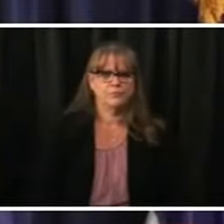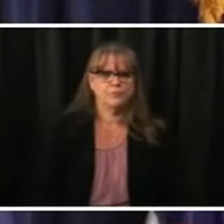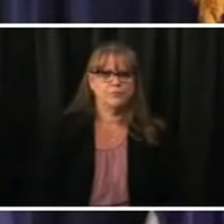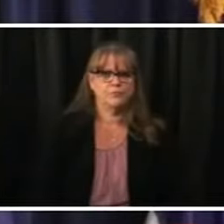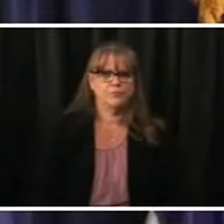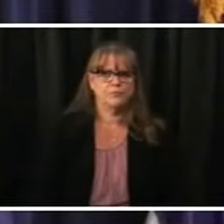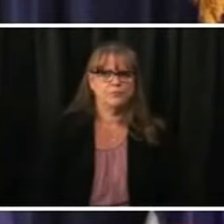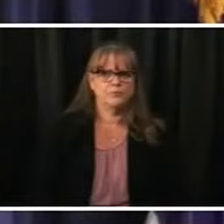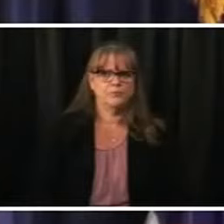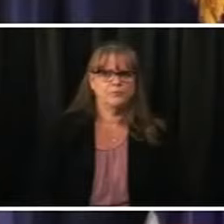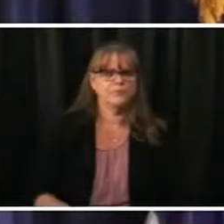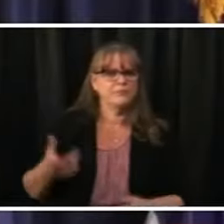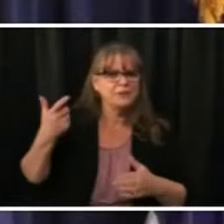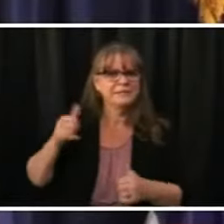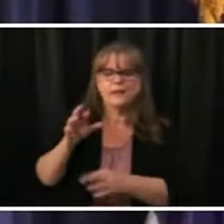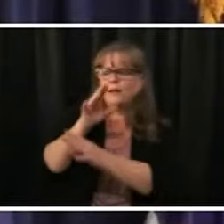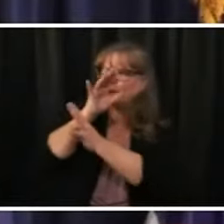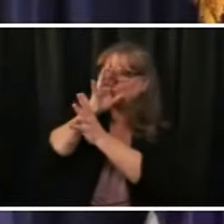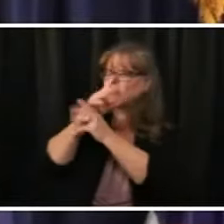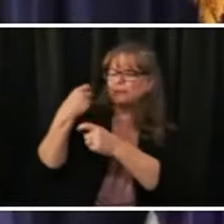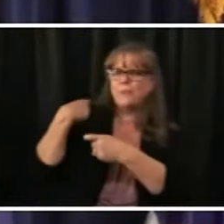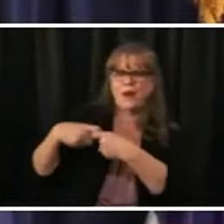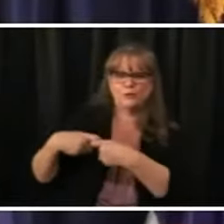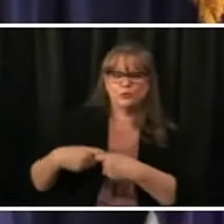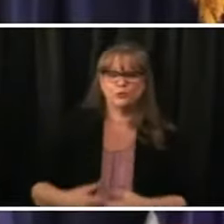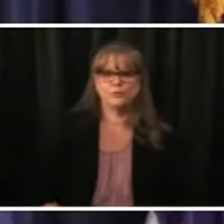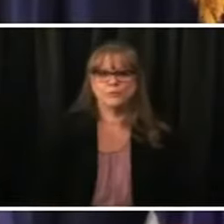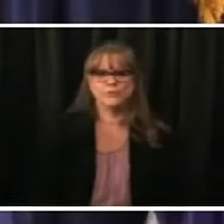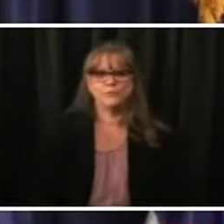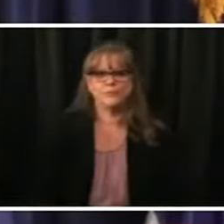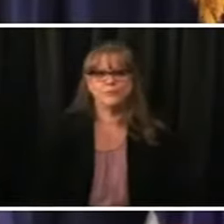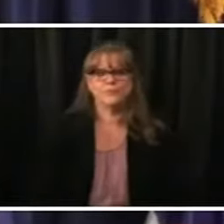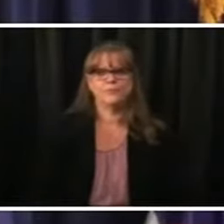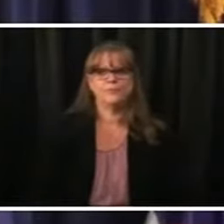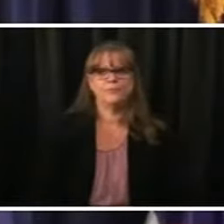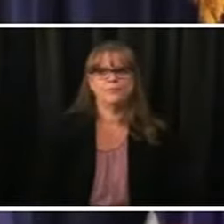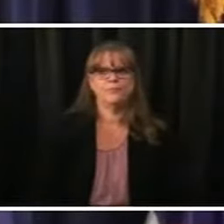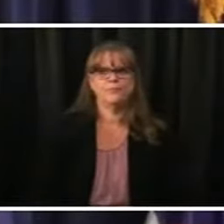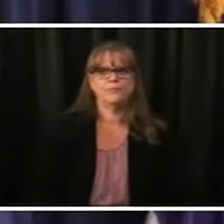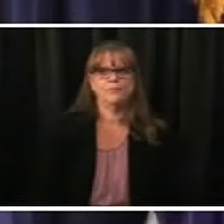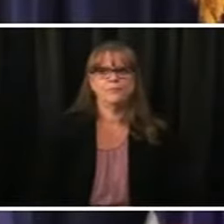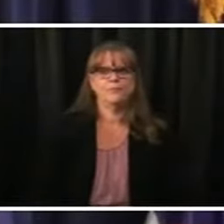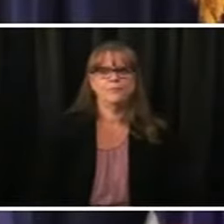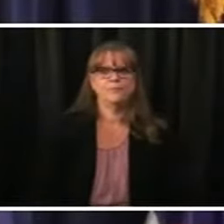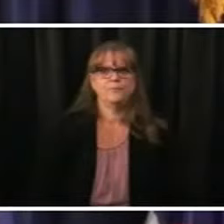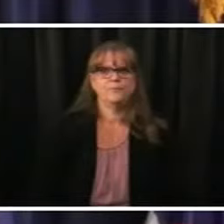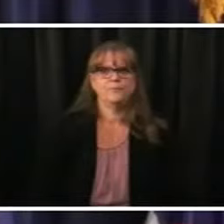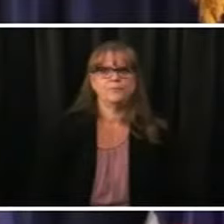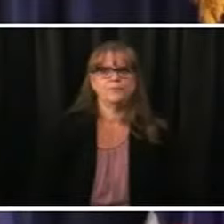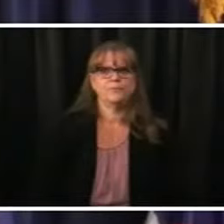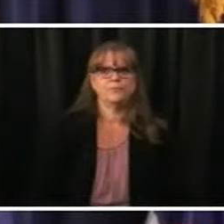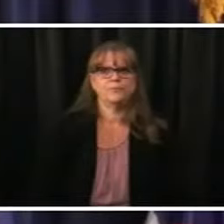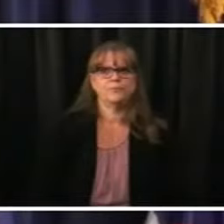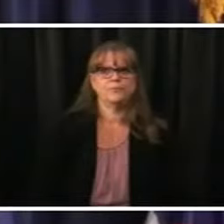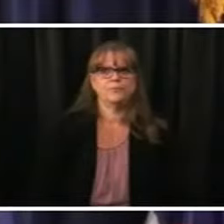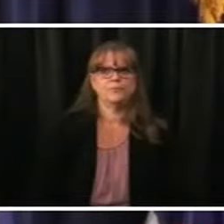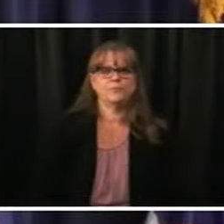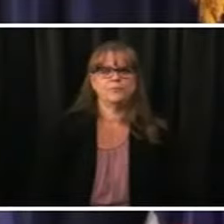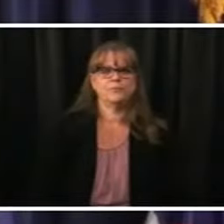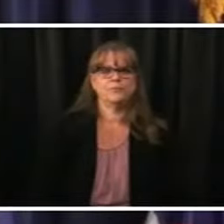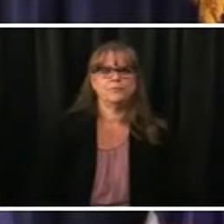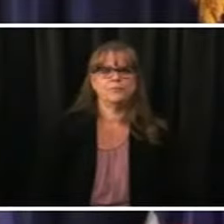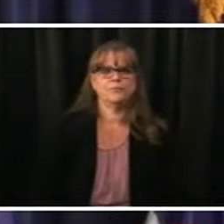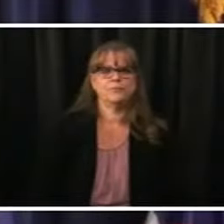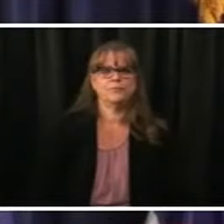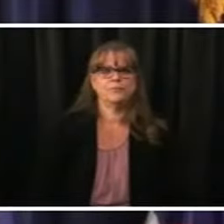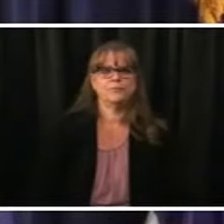personal y yo lo respeto. En cuanto a la disponibilidad, cada vez que hemos tomado la